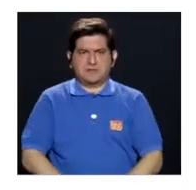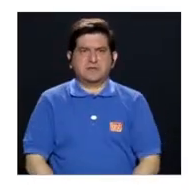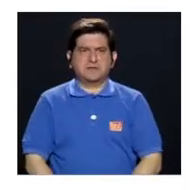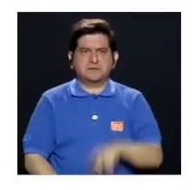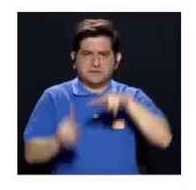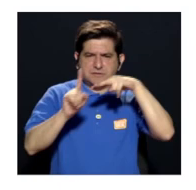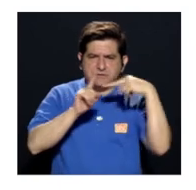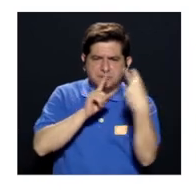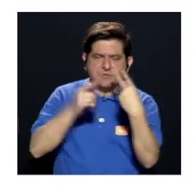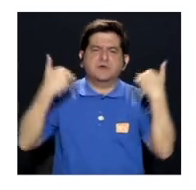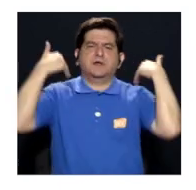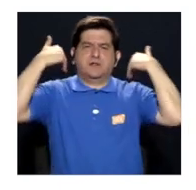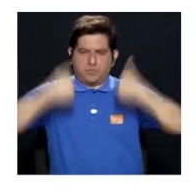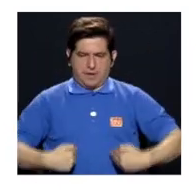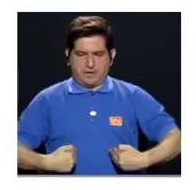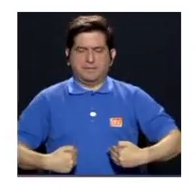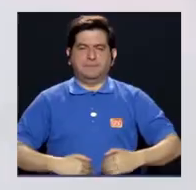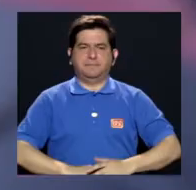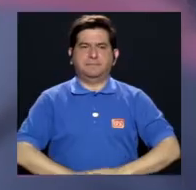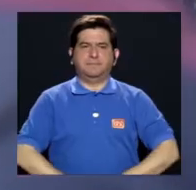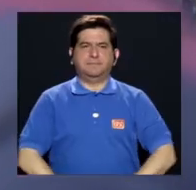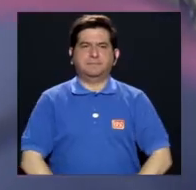una mirada humana.